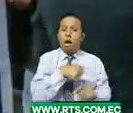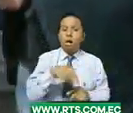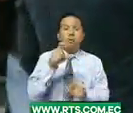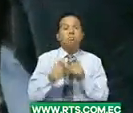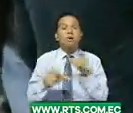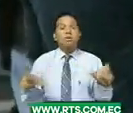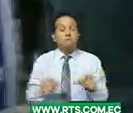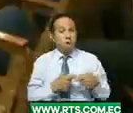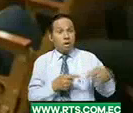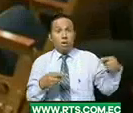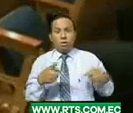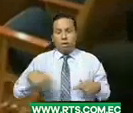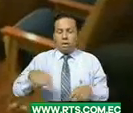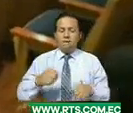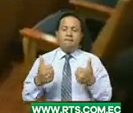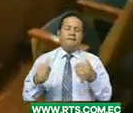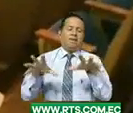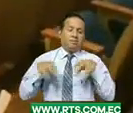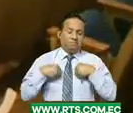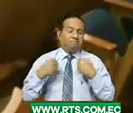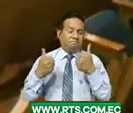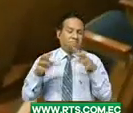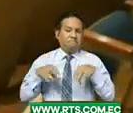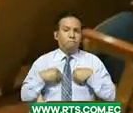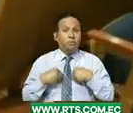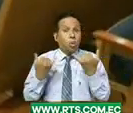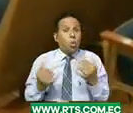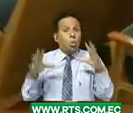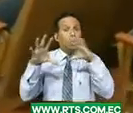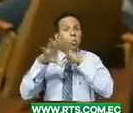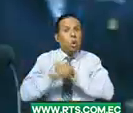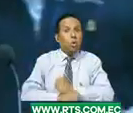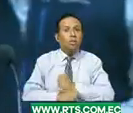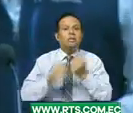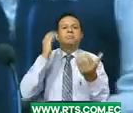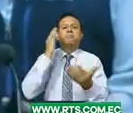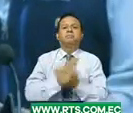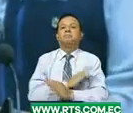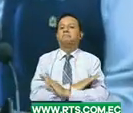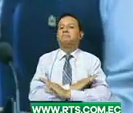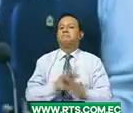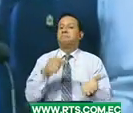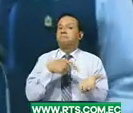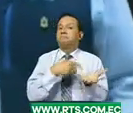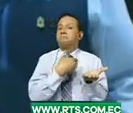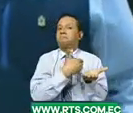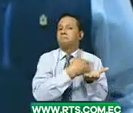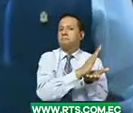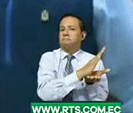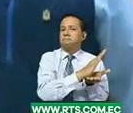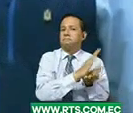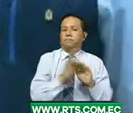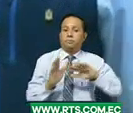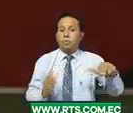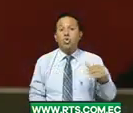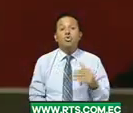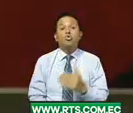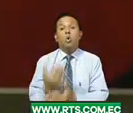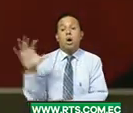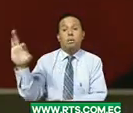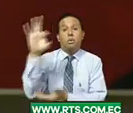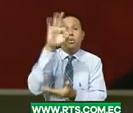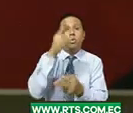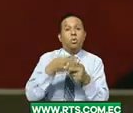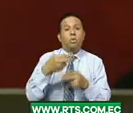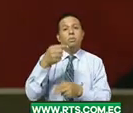esta noticia. Y ya en horas de la noche, este capítulo llegó a su fin. Para hoy es un hecho. Santiago Guarderas, entre aplausos,